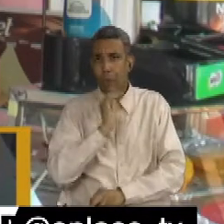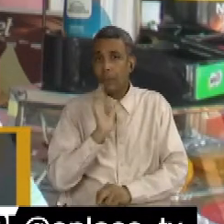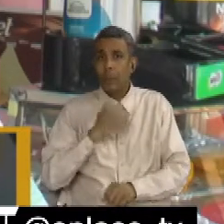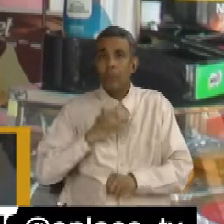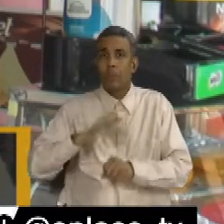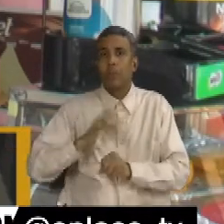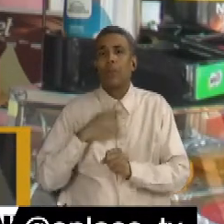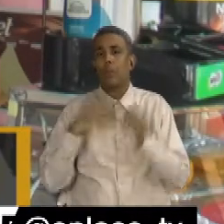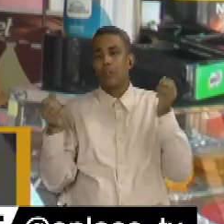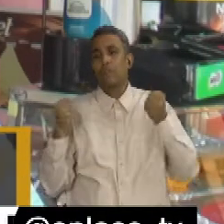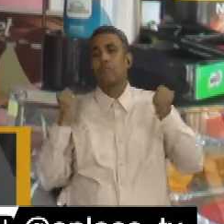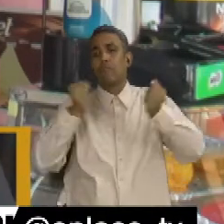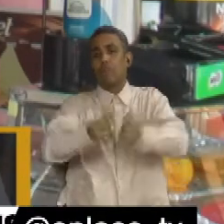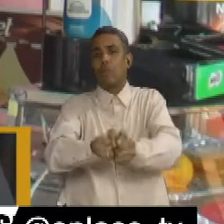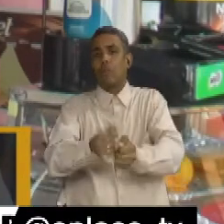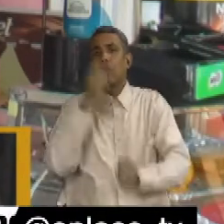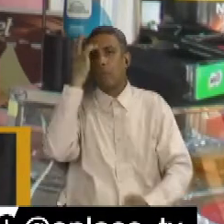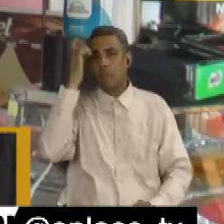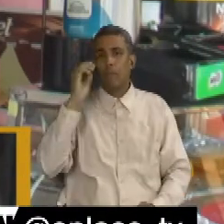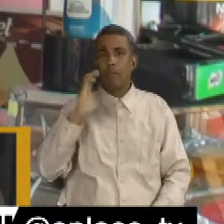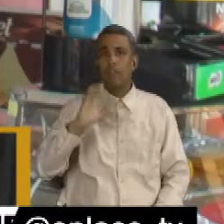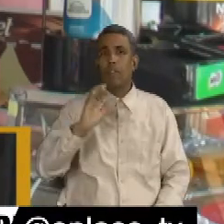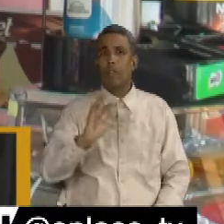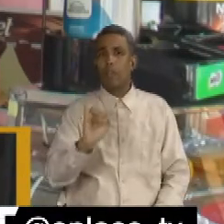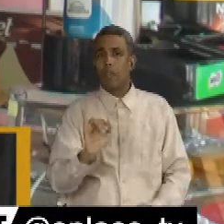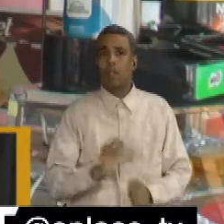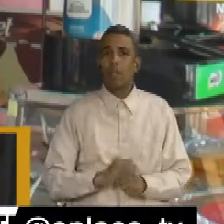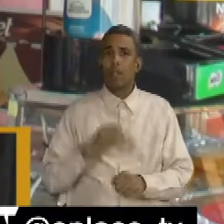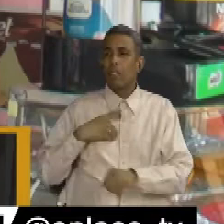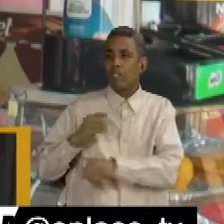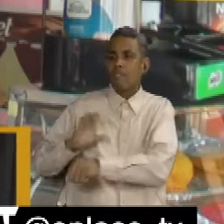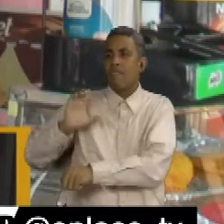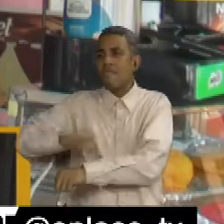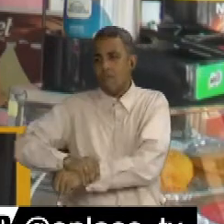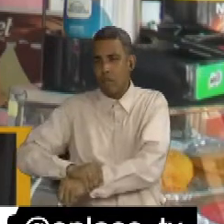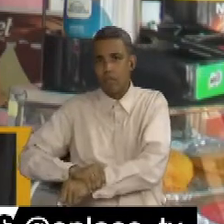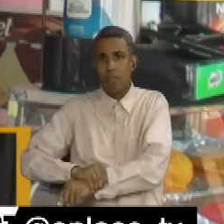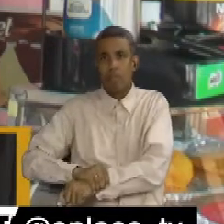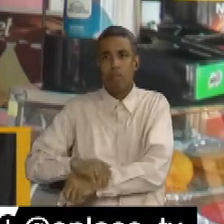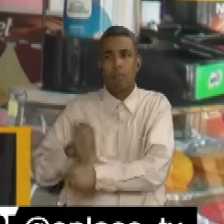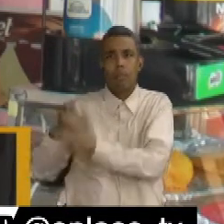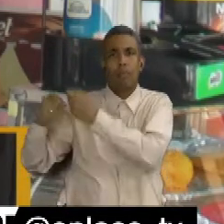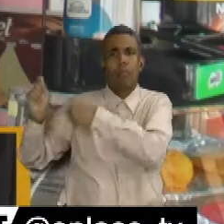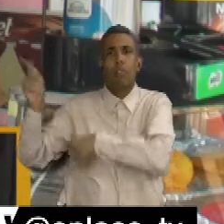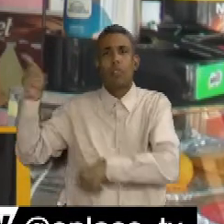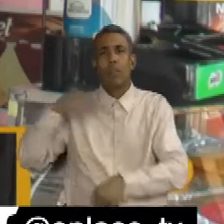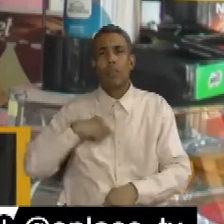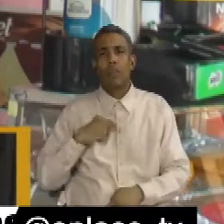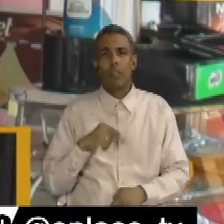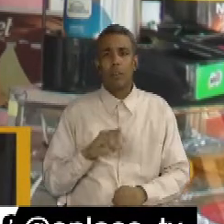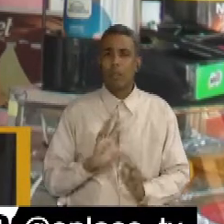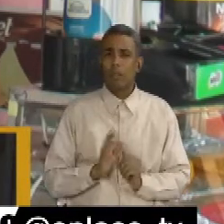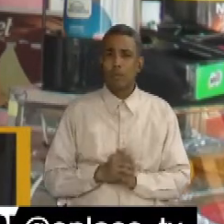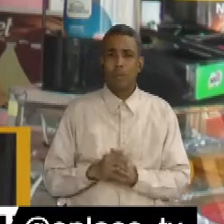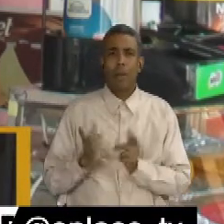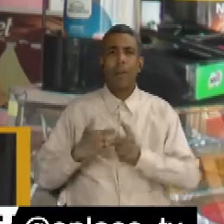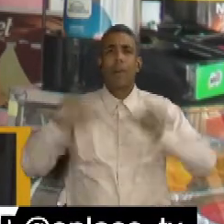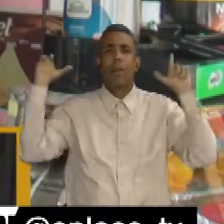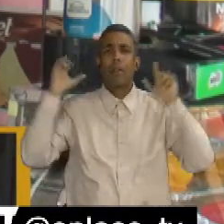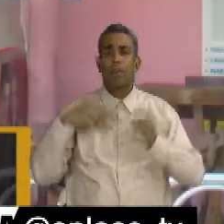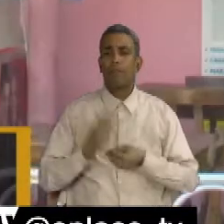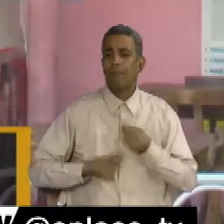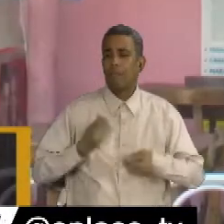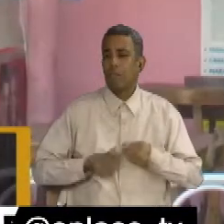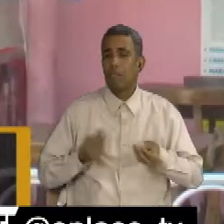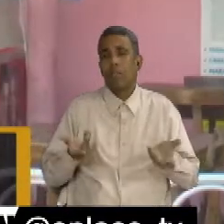hacer nada, la policía no puede hacer nada porque ellos dicen, nosotros capturamos los ladrones, los llevamos para allá, como es menor cuantía, lo sueltan. Entonces, ¿qué hacemos nosotros?